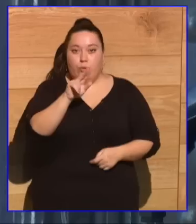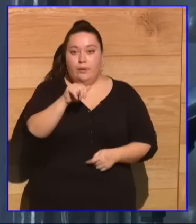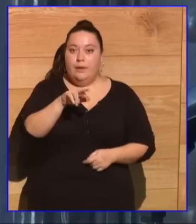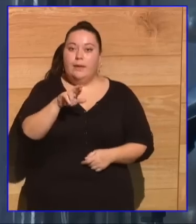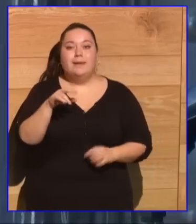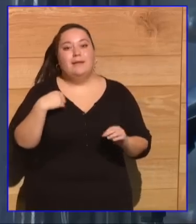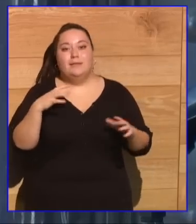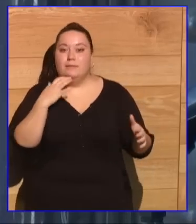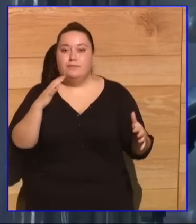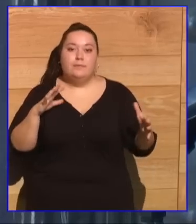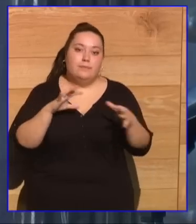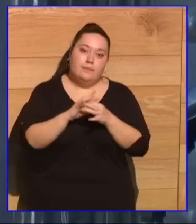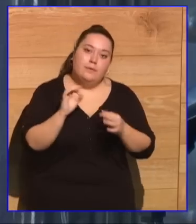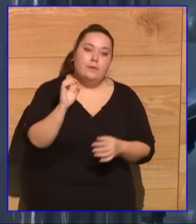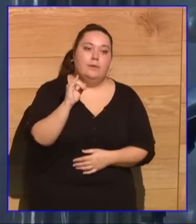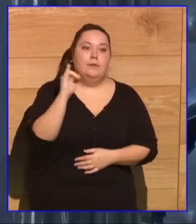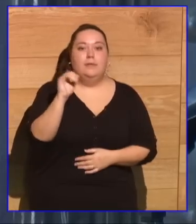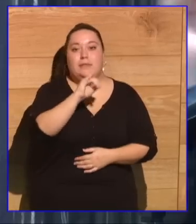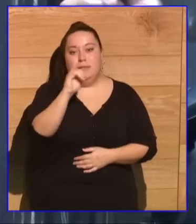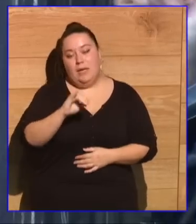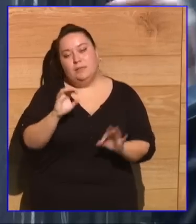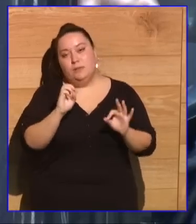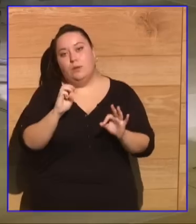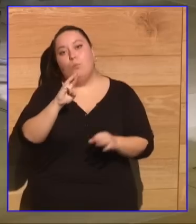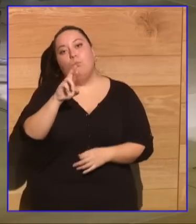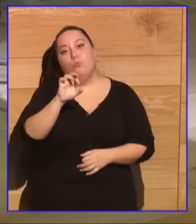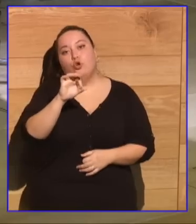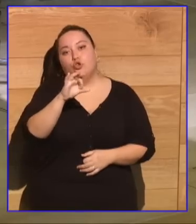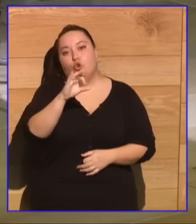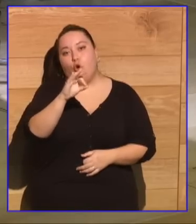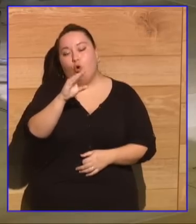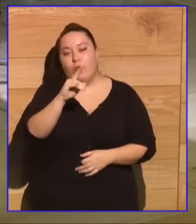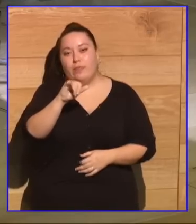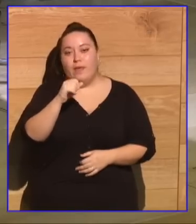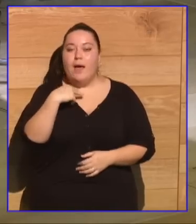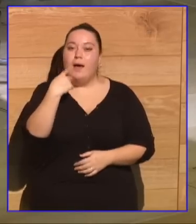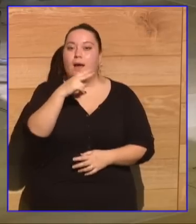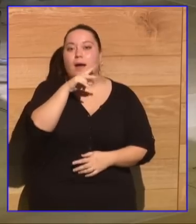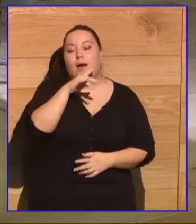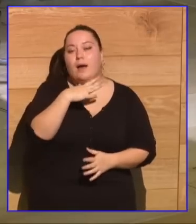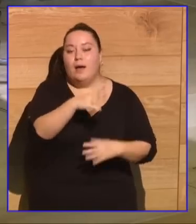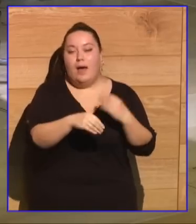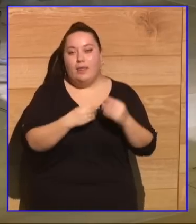mundo sabe, son los que prosodian las canciones. Ajá. No, que tiene una prosodia. Lo que tú digas, Javi.